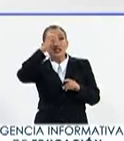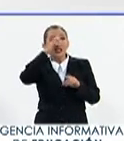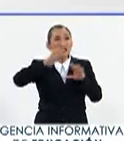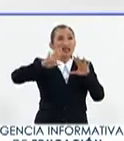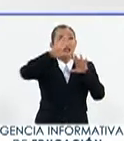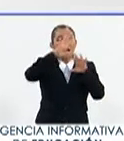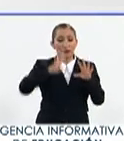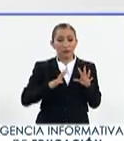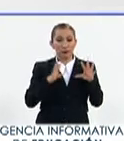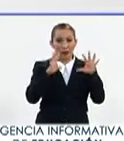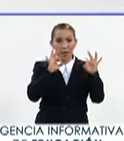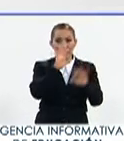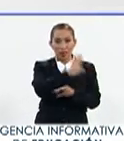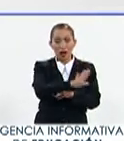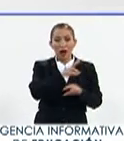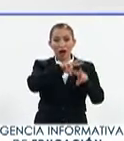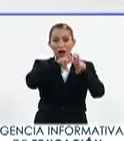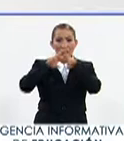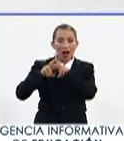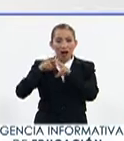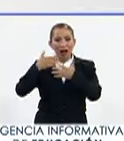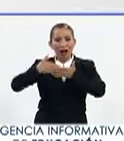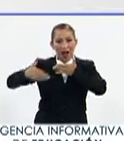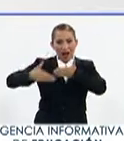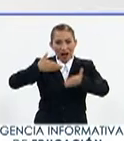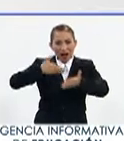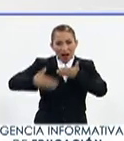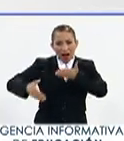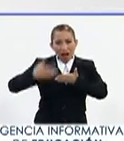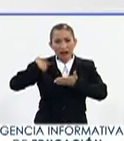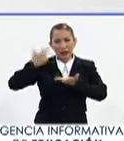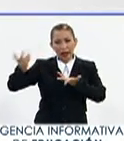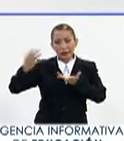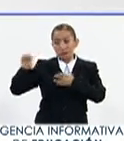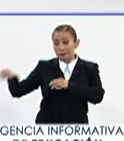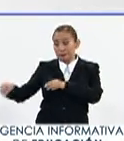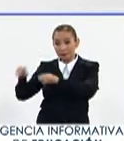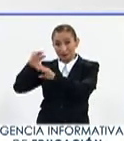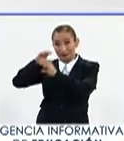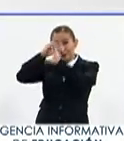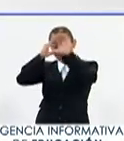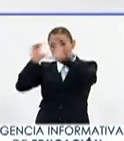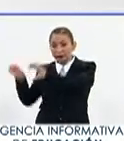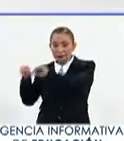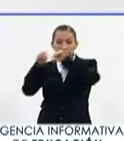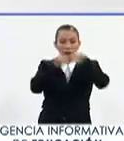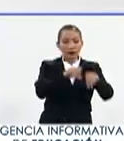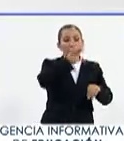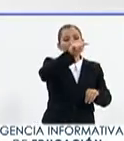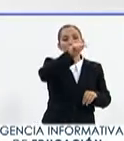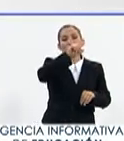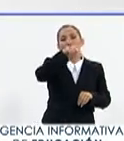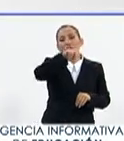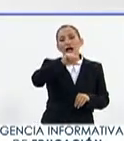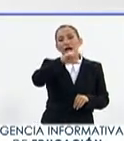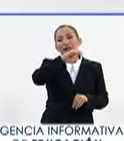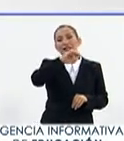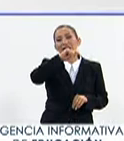el fundador, digamos, de la astrofísica moderna, que mueve el observatorio a Tonantzintla, en el estado de Puebla, y